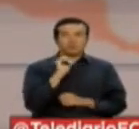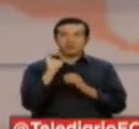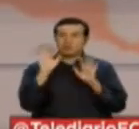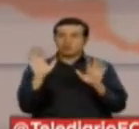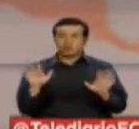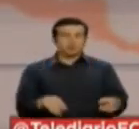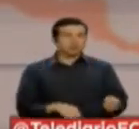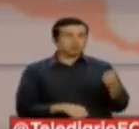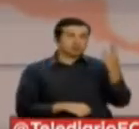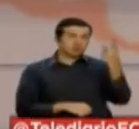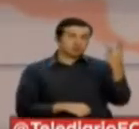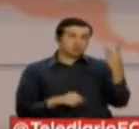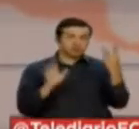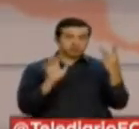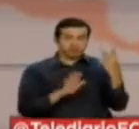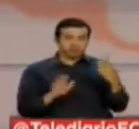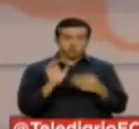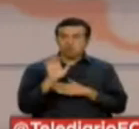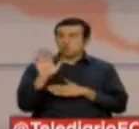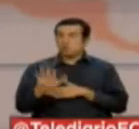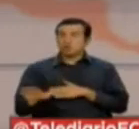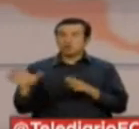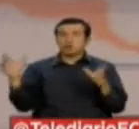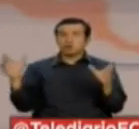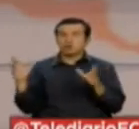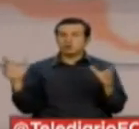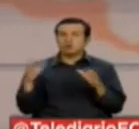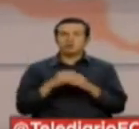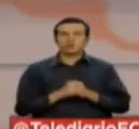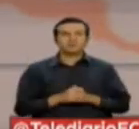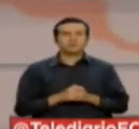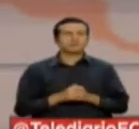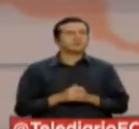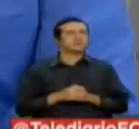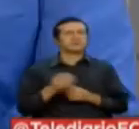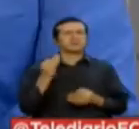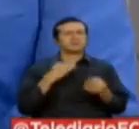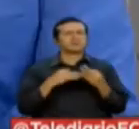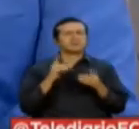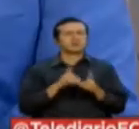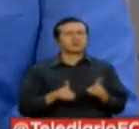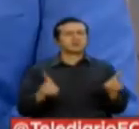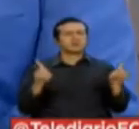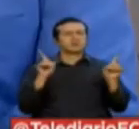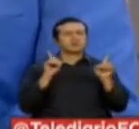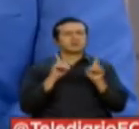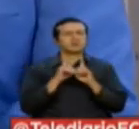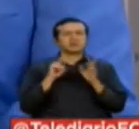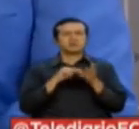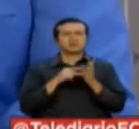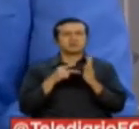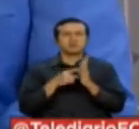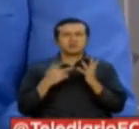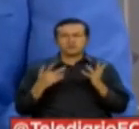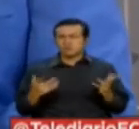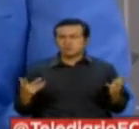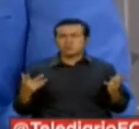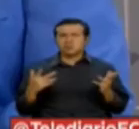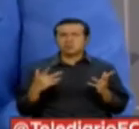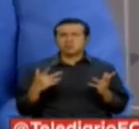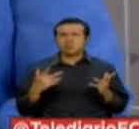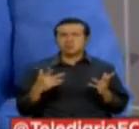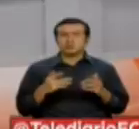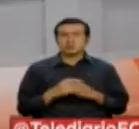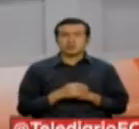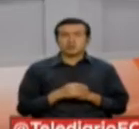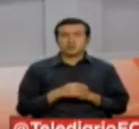niños, el promedio nacional, en el caso de Taisha resulta... Disculpe, ¿podría aclararnos este dato? Sí. ¿Qué significa la desnutrición